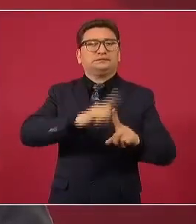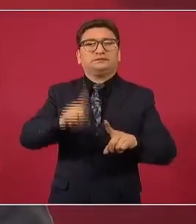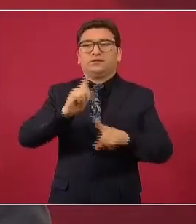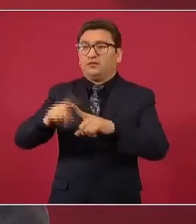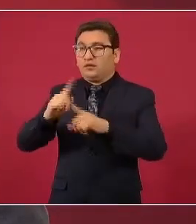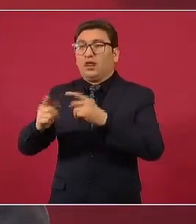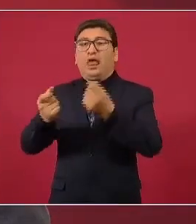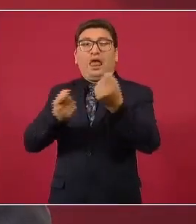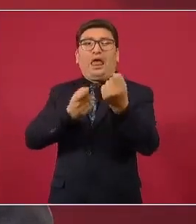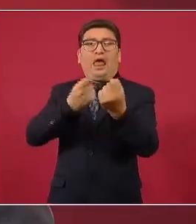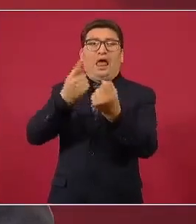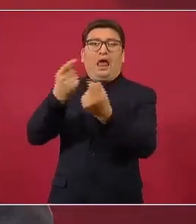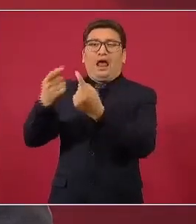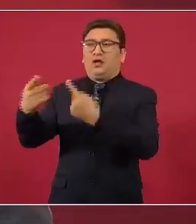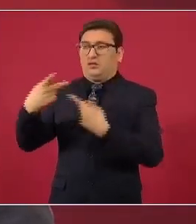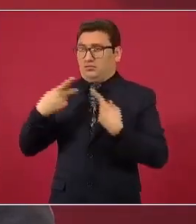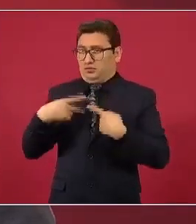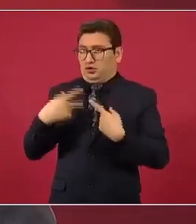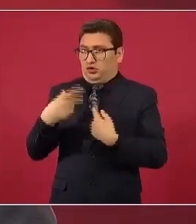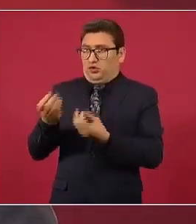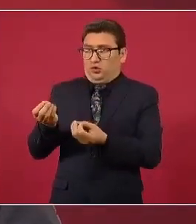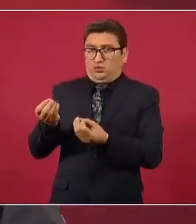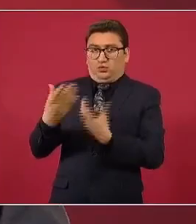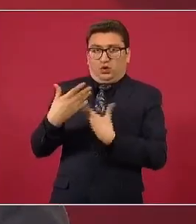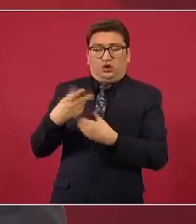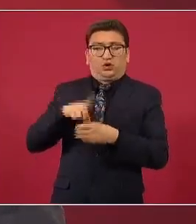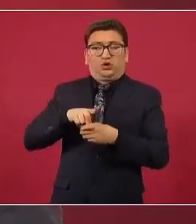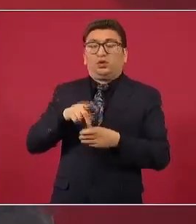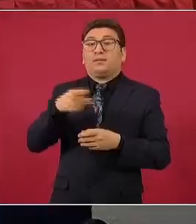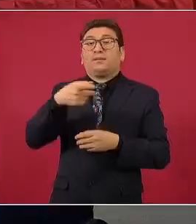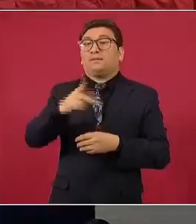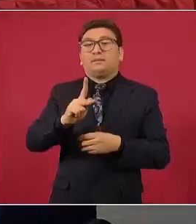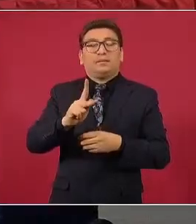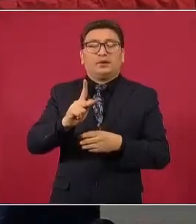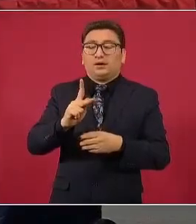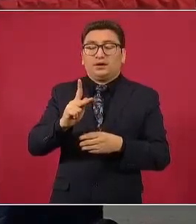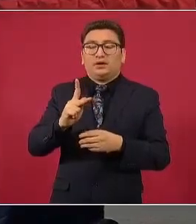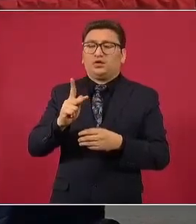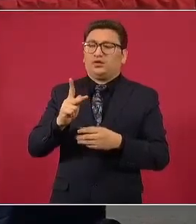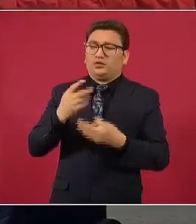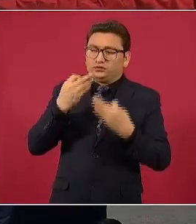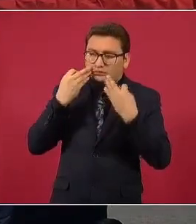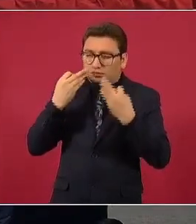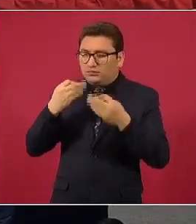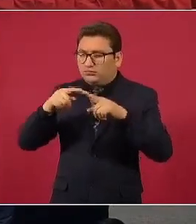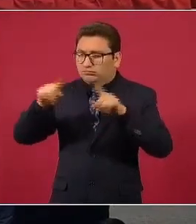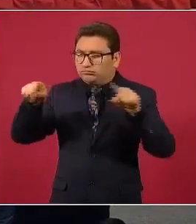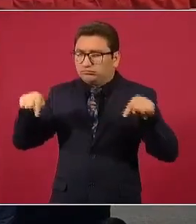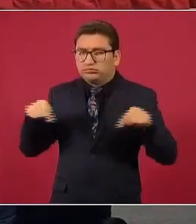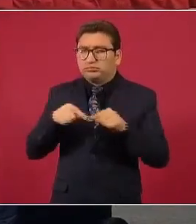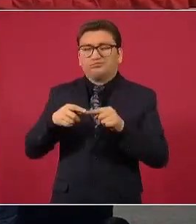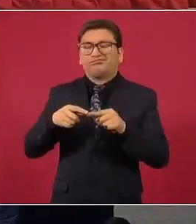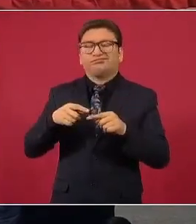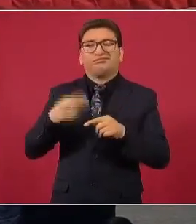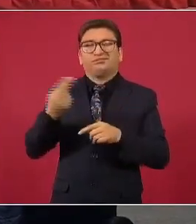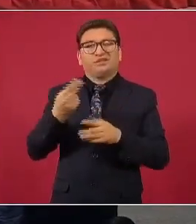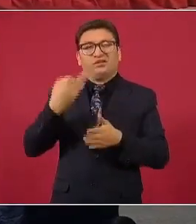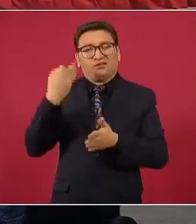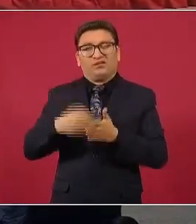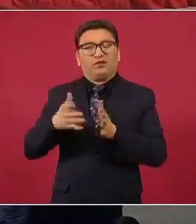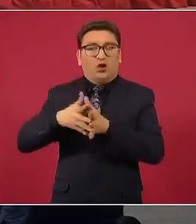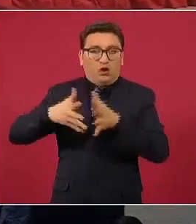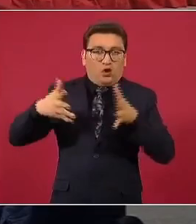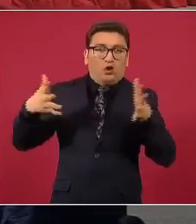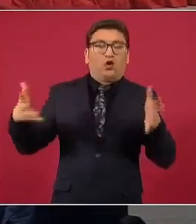de ofrecimientos de donaciones, sin embargo, o no daban el tamaño de lo que se